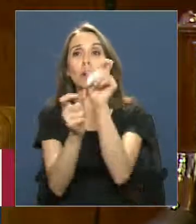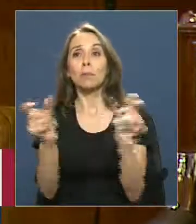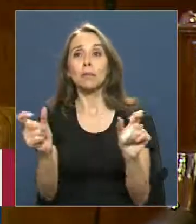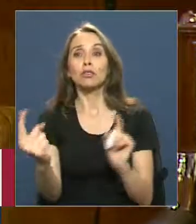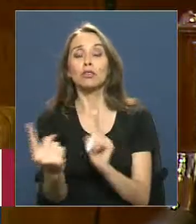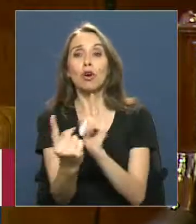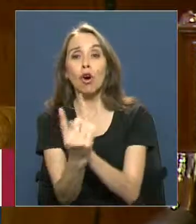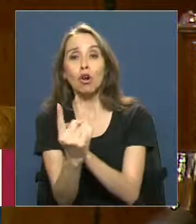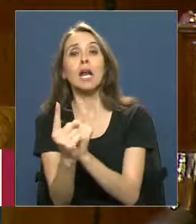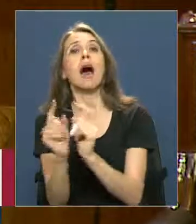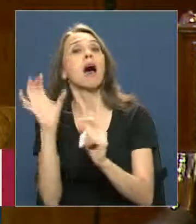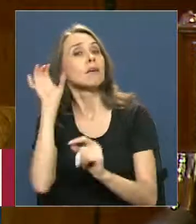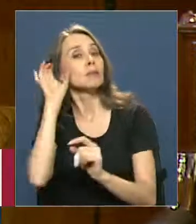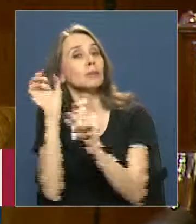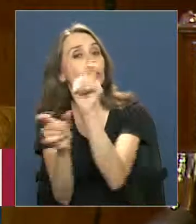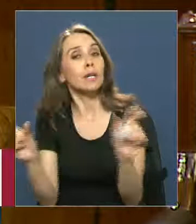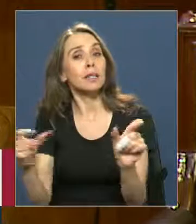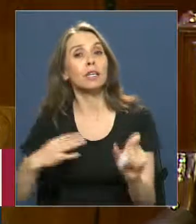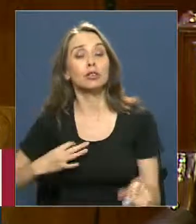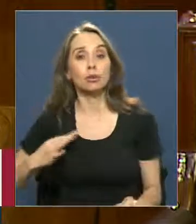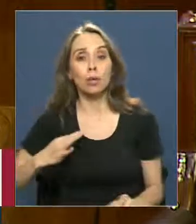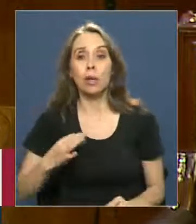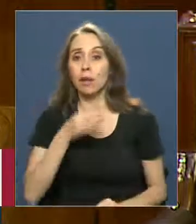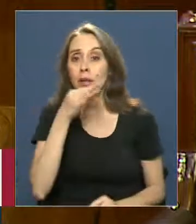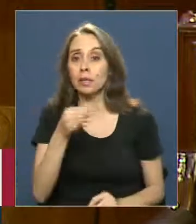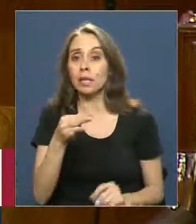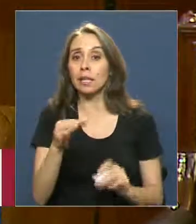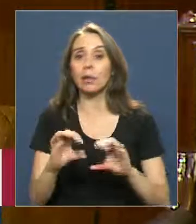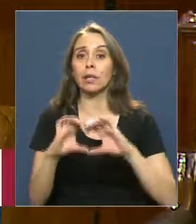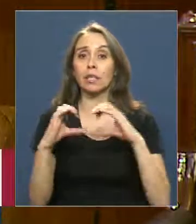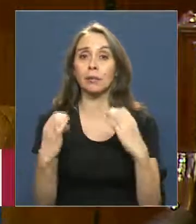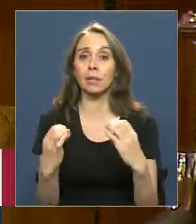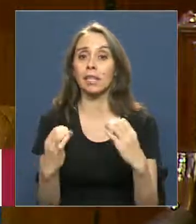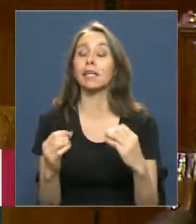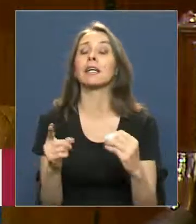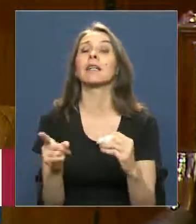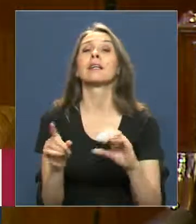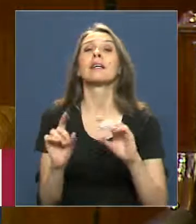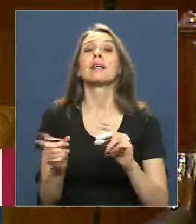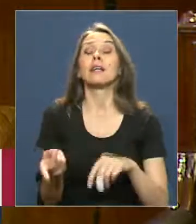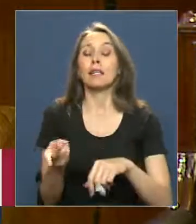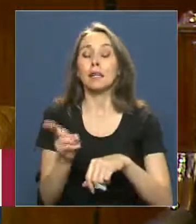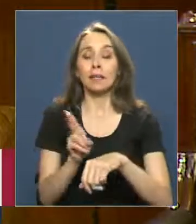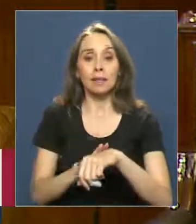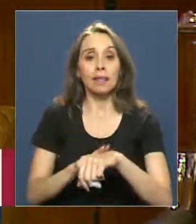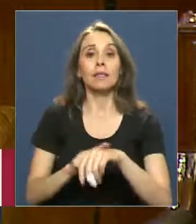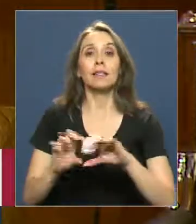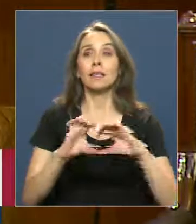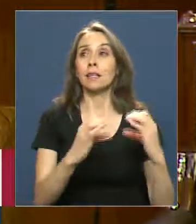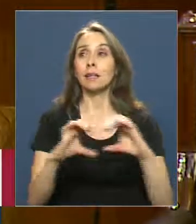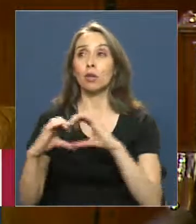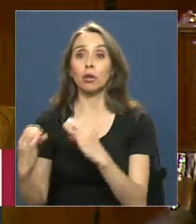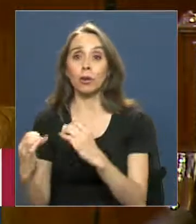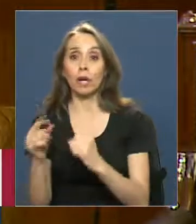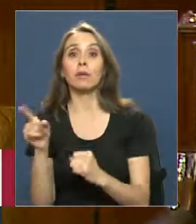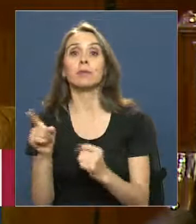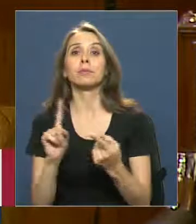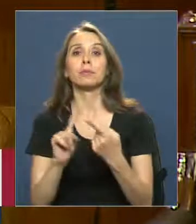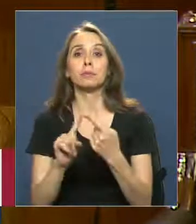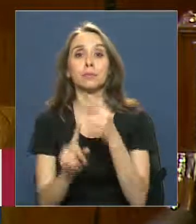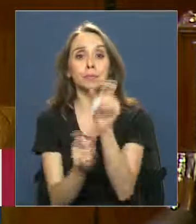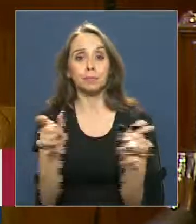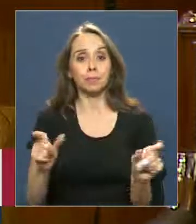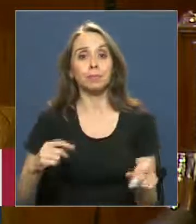de participación ciudadana. También expresa que la Comisión Bicameral de Transparencia fomentará la participación ciudadana en el ámbito